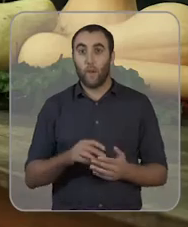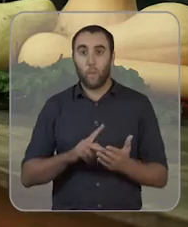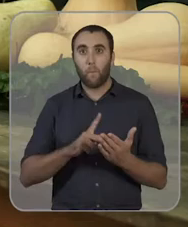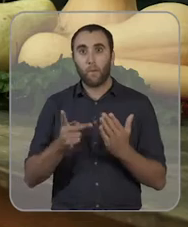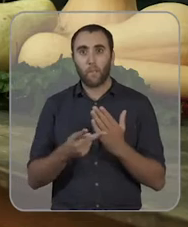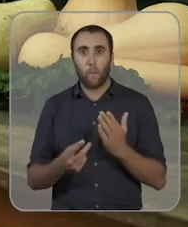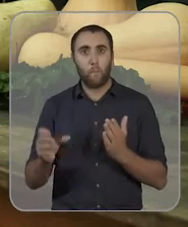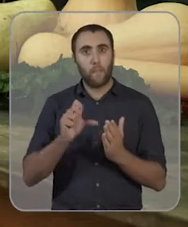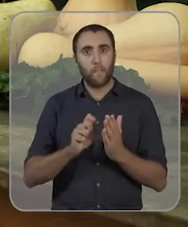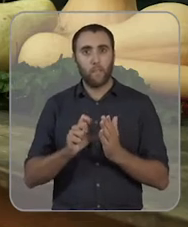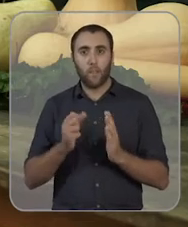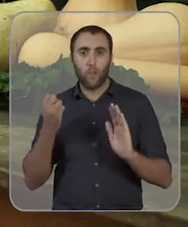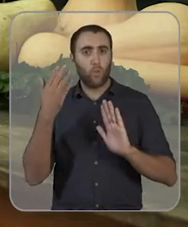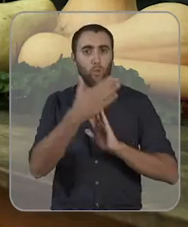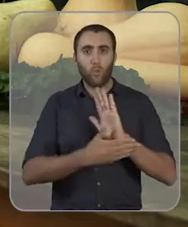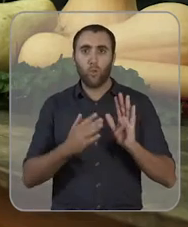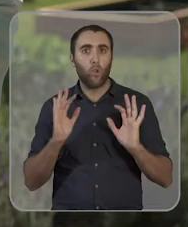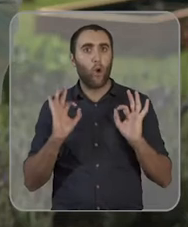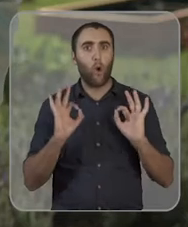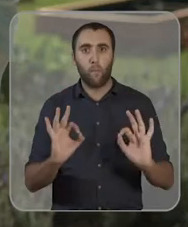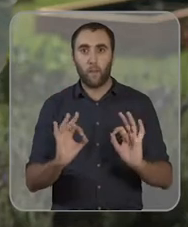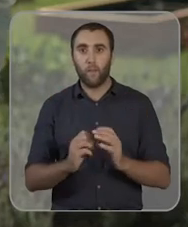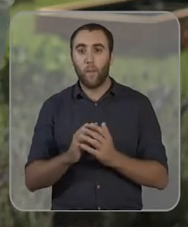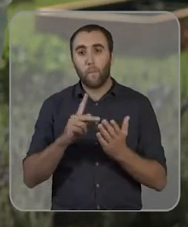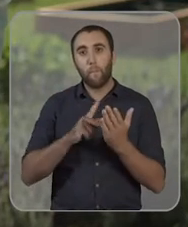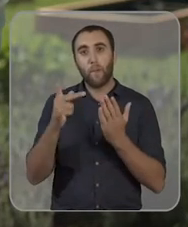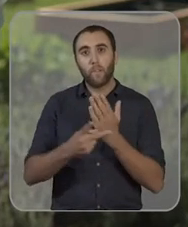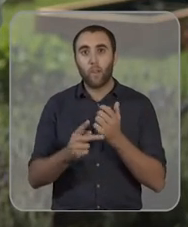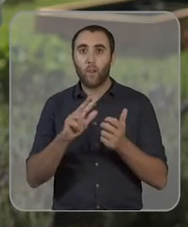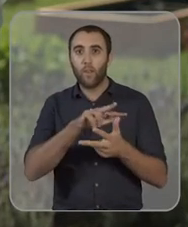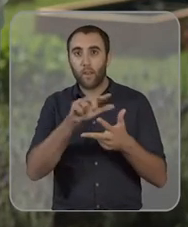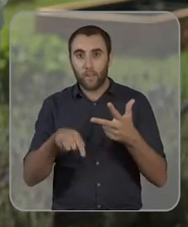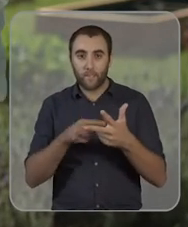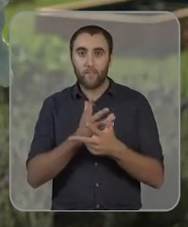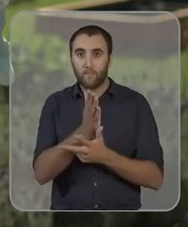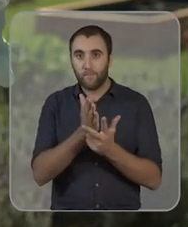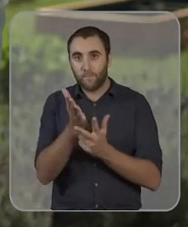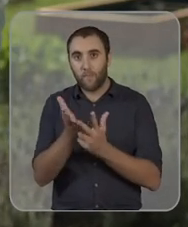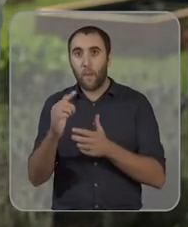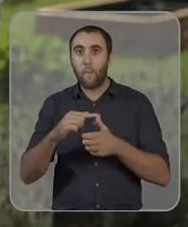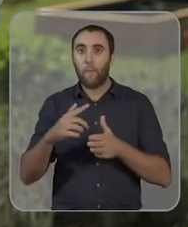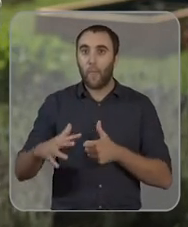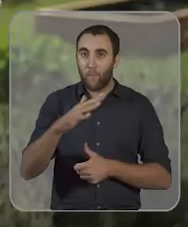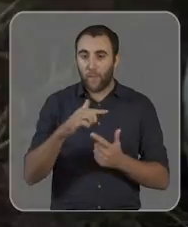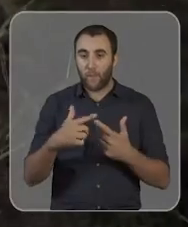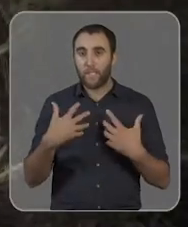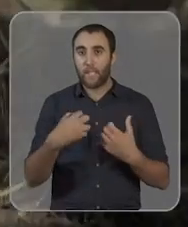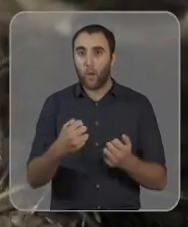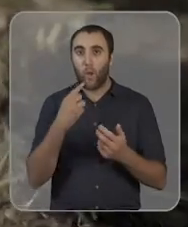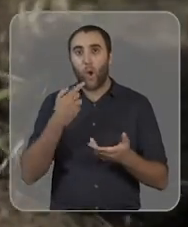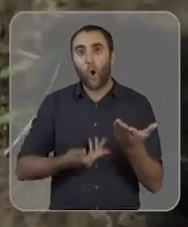un proyecto país. Vamos a llegar a los 19 departamentos. El proyecto involucra tres ejes: medio ambiente, salud y